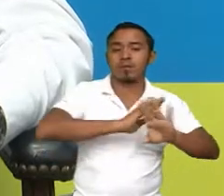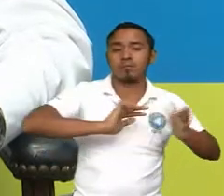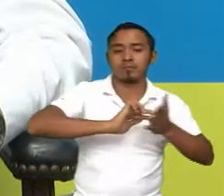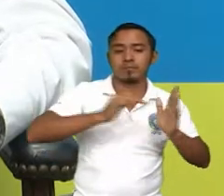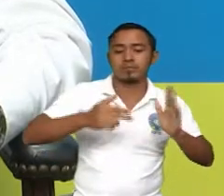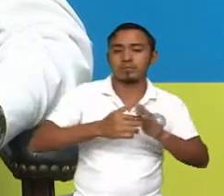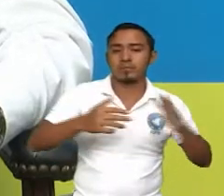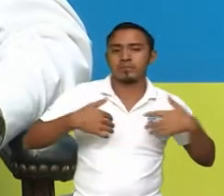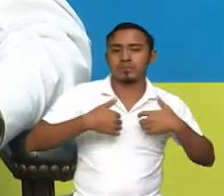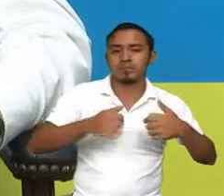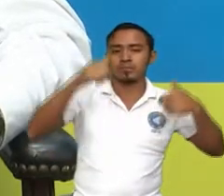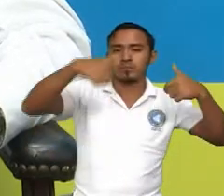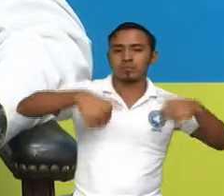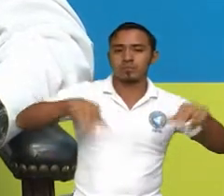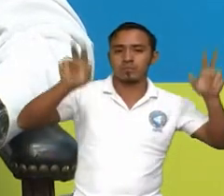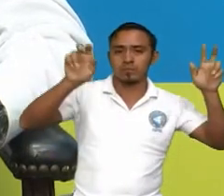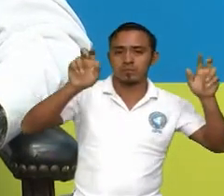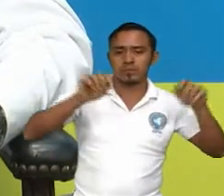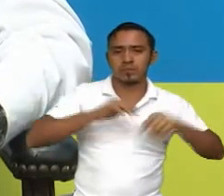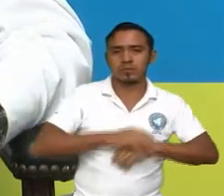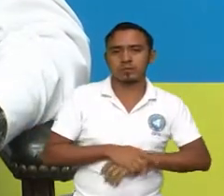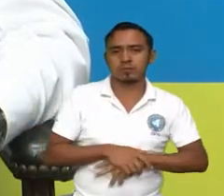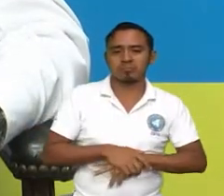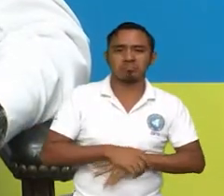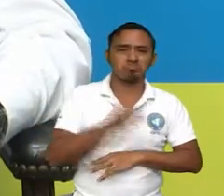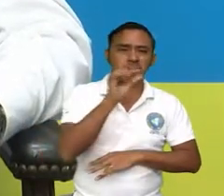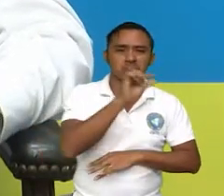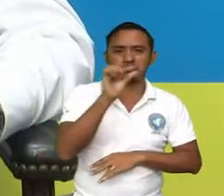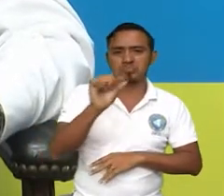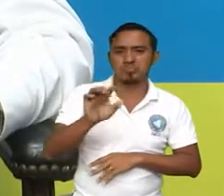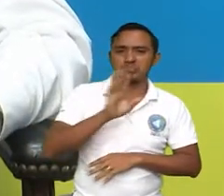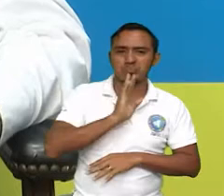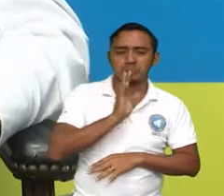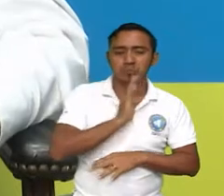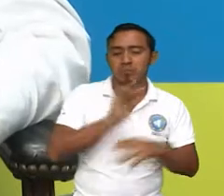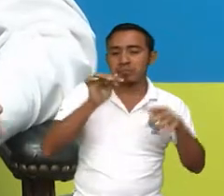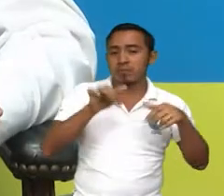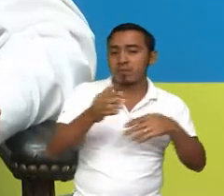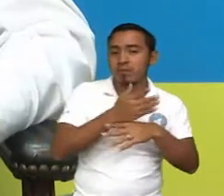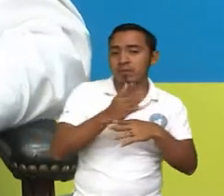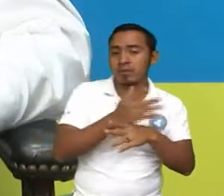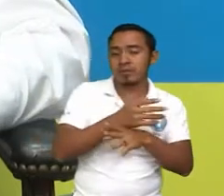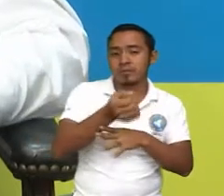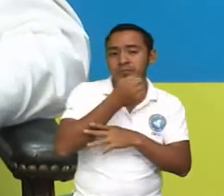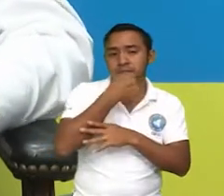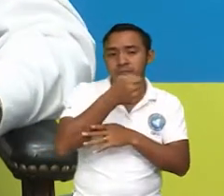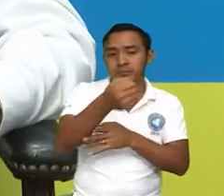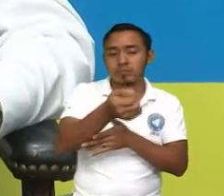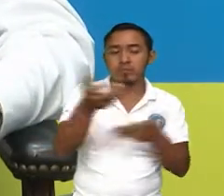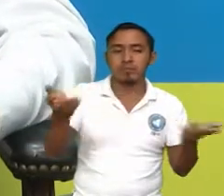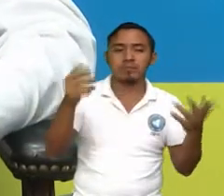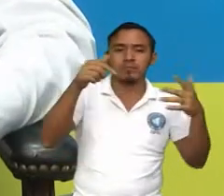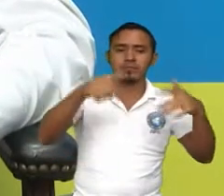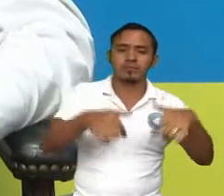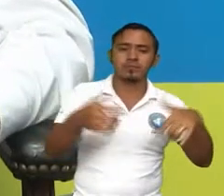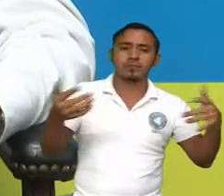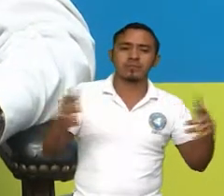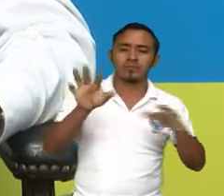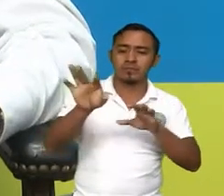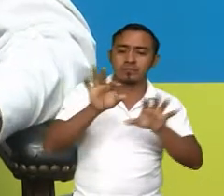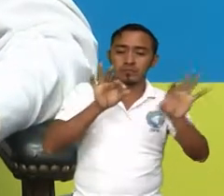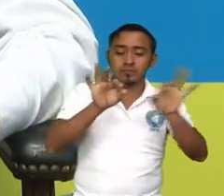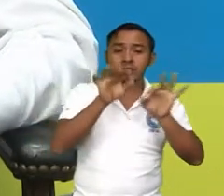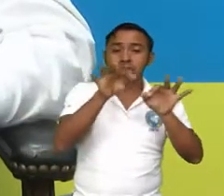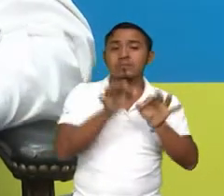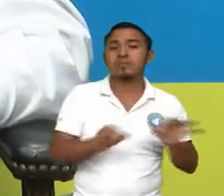un tema que poco se habla en los medios de comunicación pero que lo hemos traído a colación precisamente por su